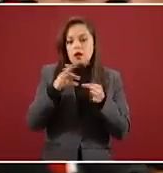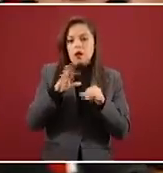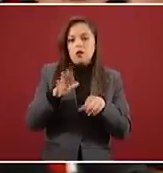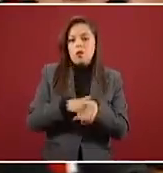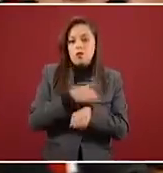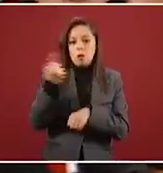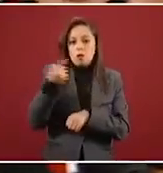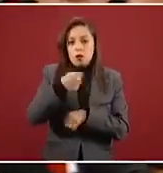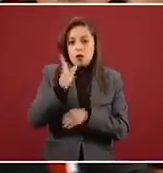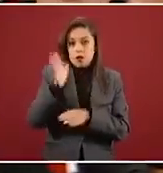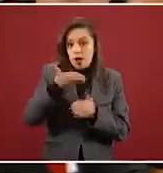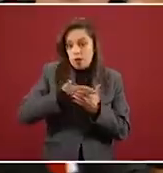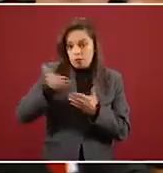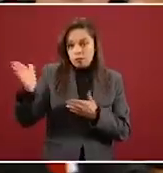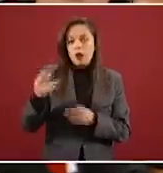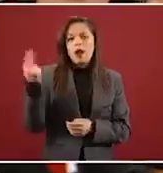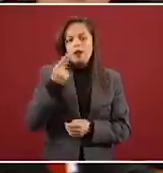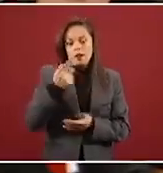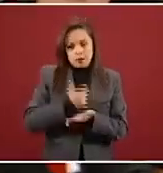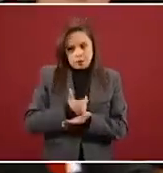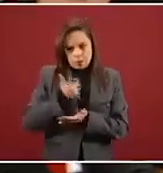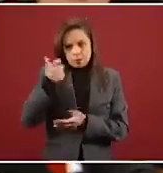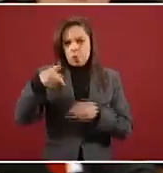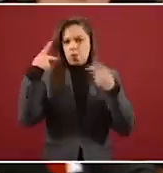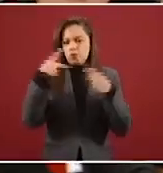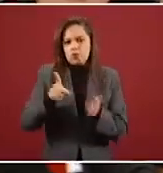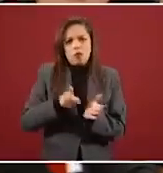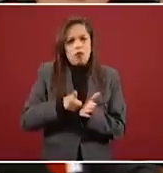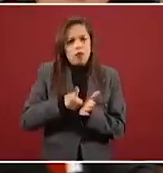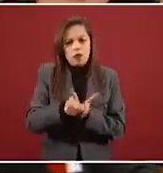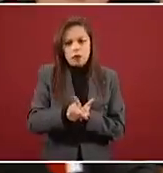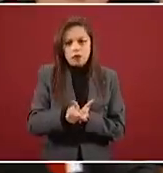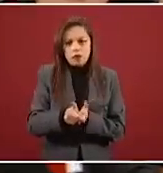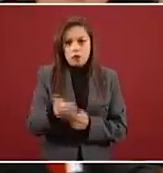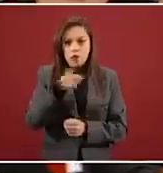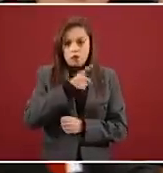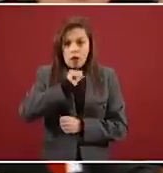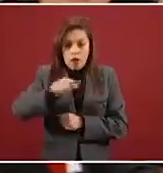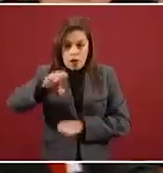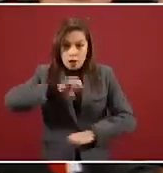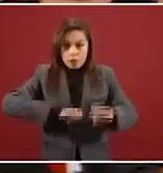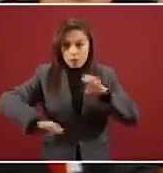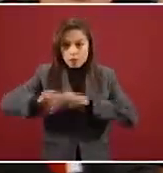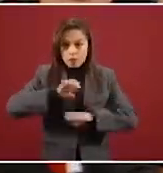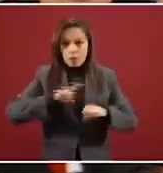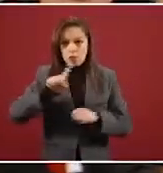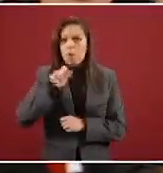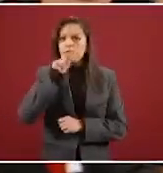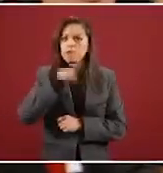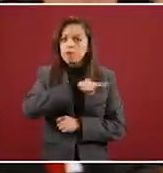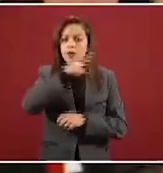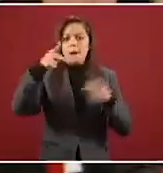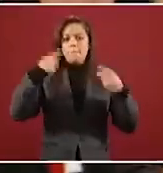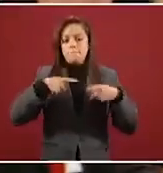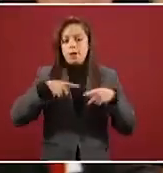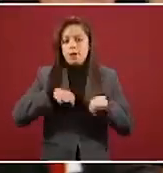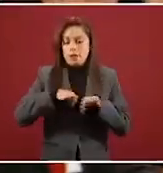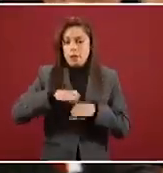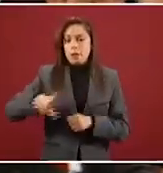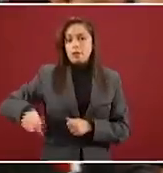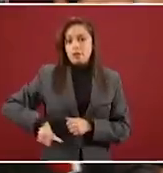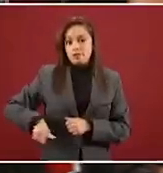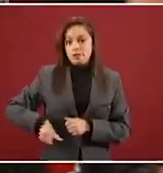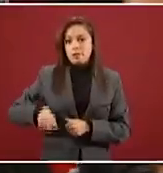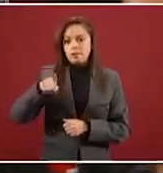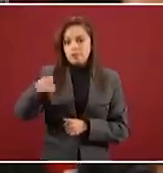liquide conforme a derecho? Y si este llamado no solamente es a las empresas, sino también a los funcionarios públicos que tomaron la decisión